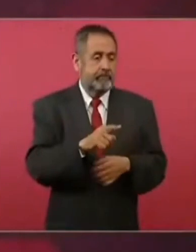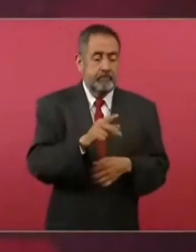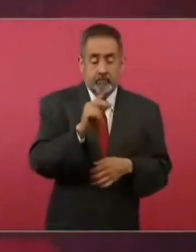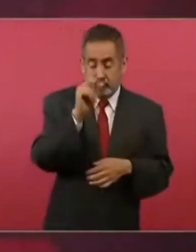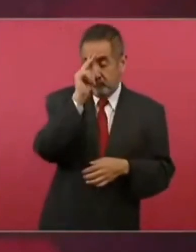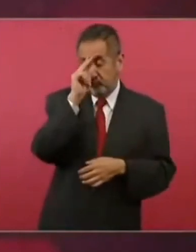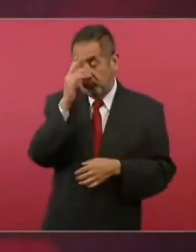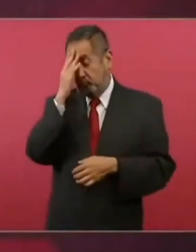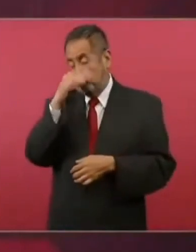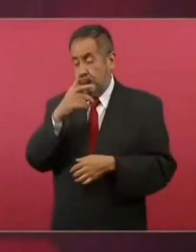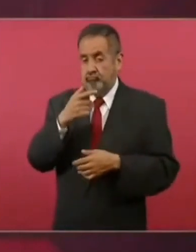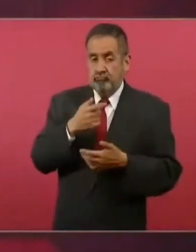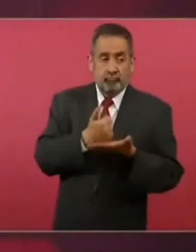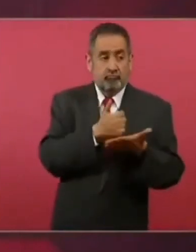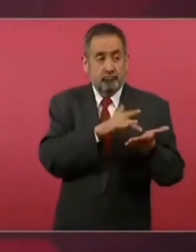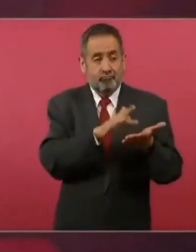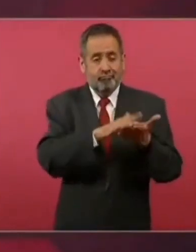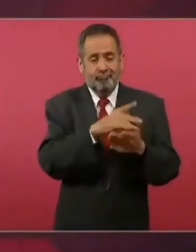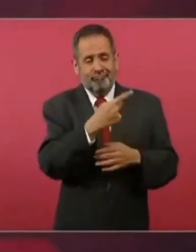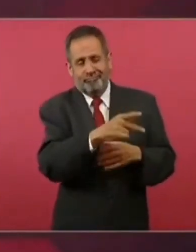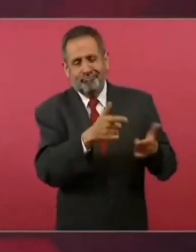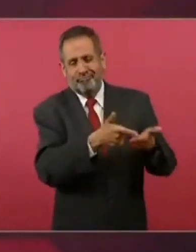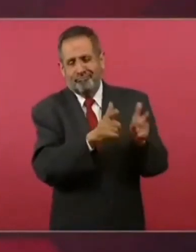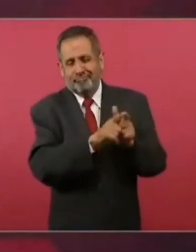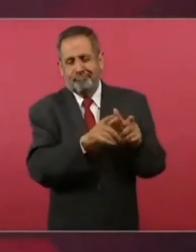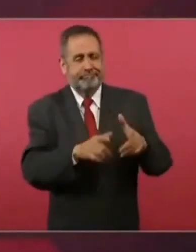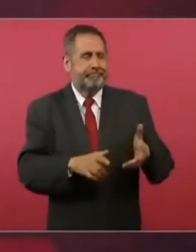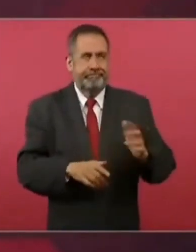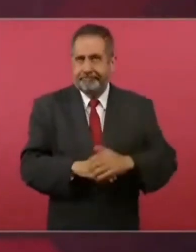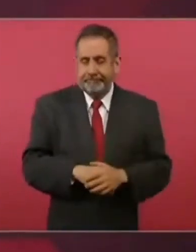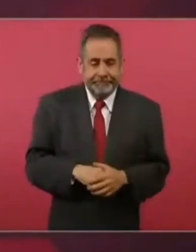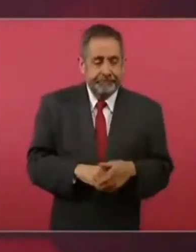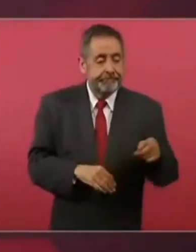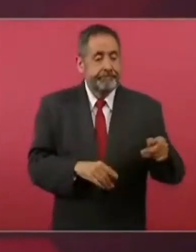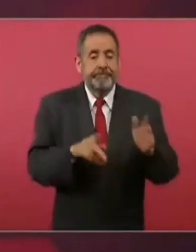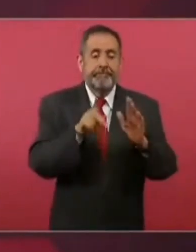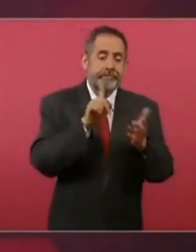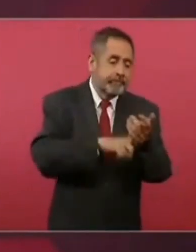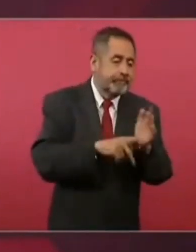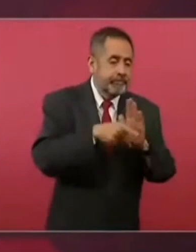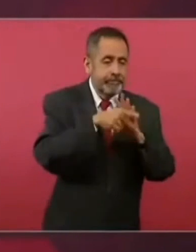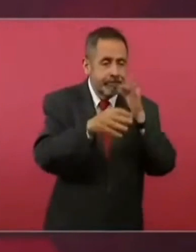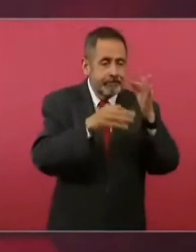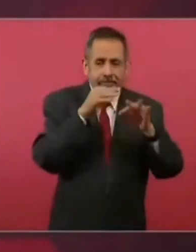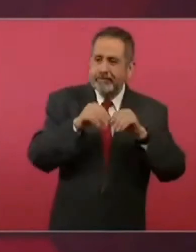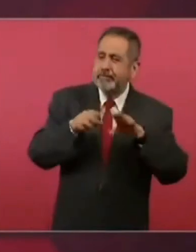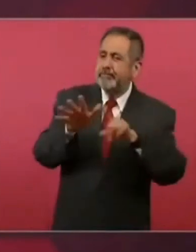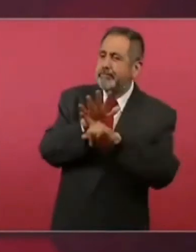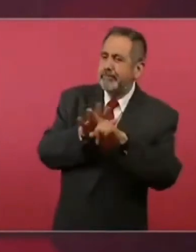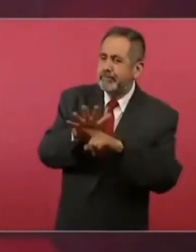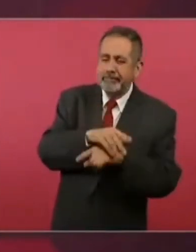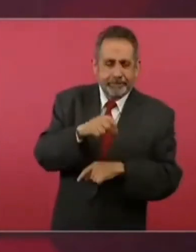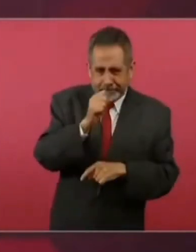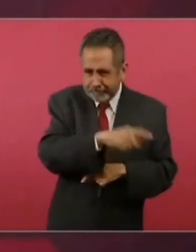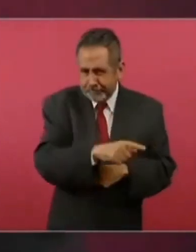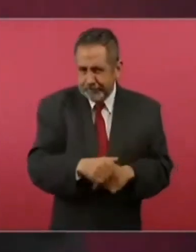intelectuales del régimen, ya están los medios de manipulación.